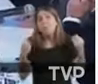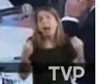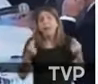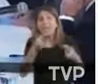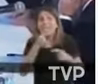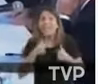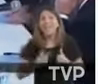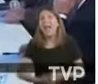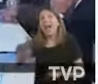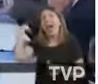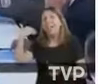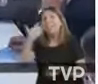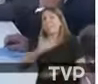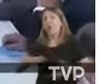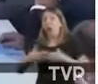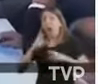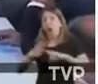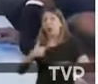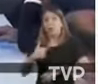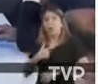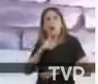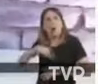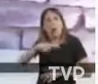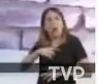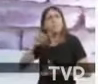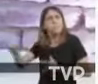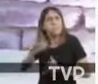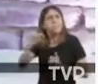hubiéramos advertido, si no hubiera ocurrido, si hubieran escuchado, no